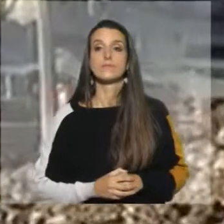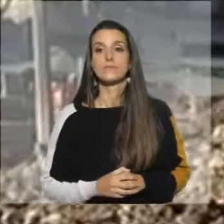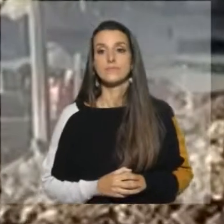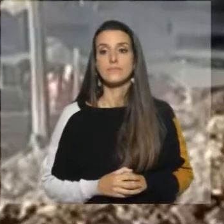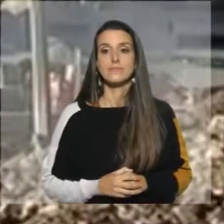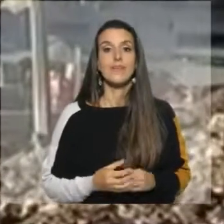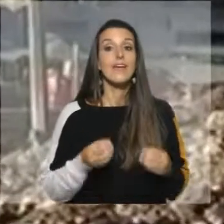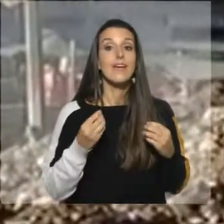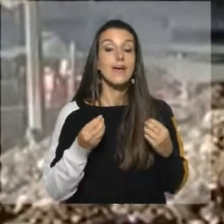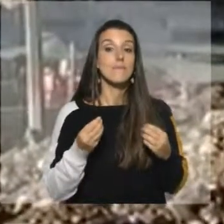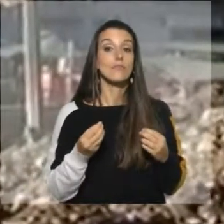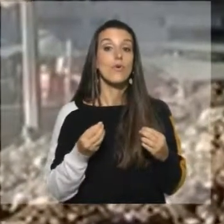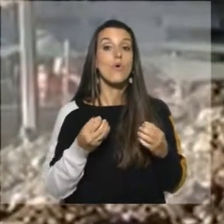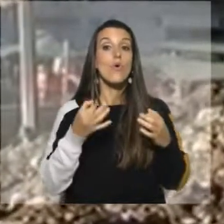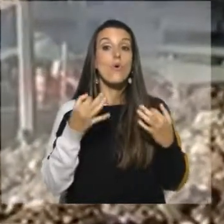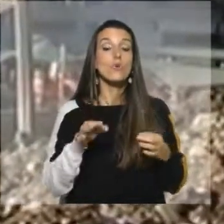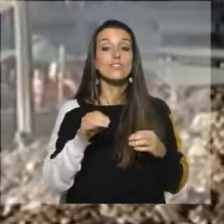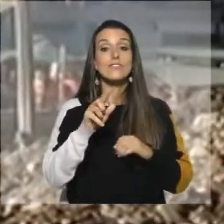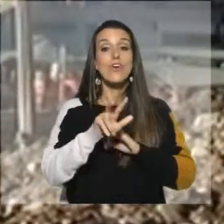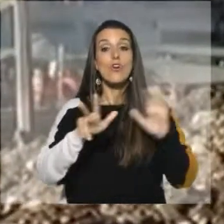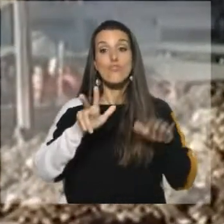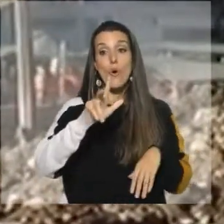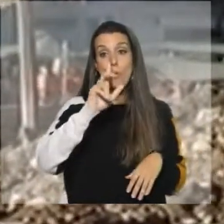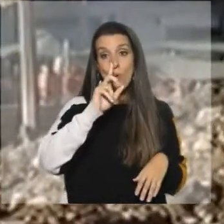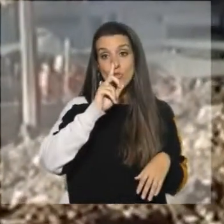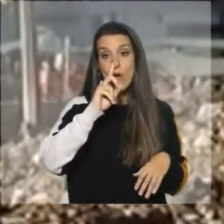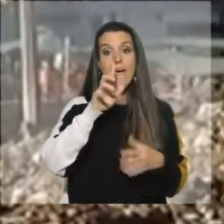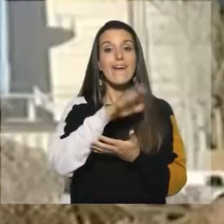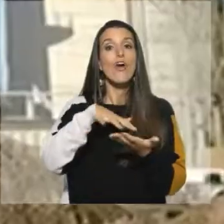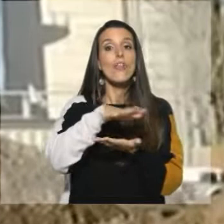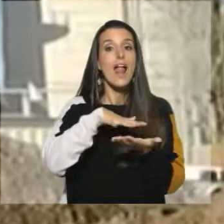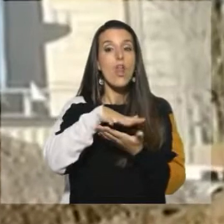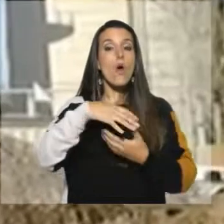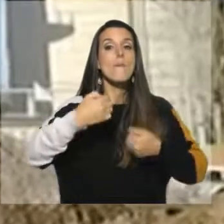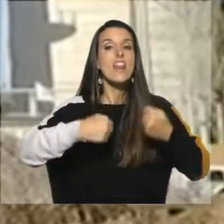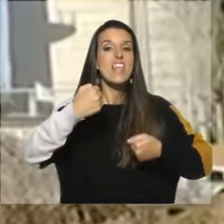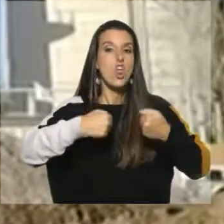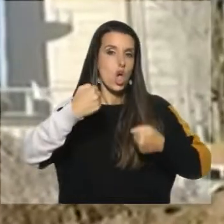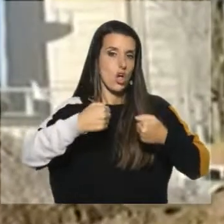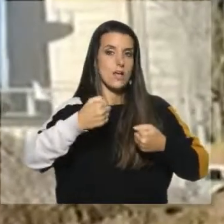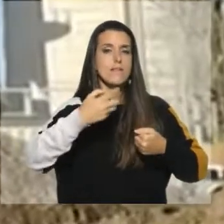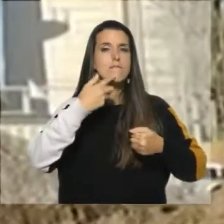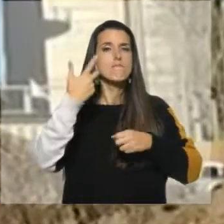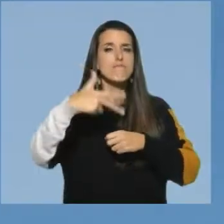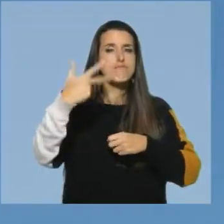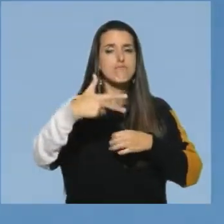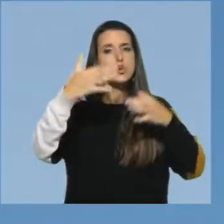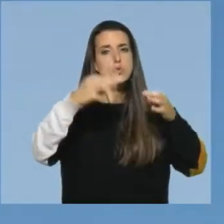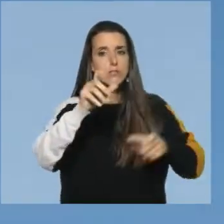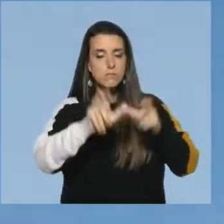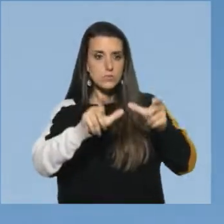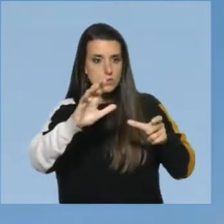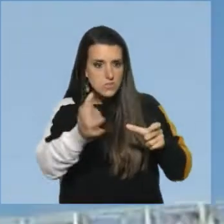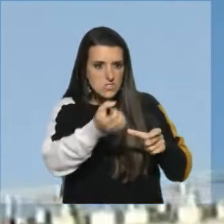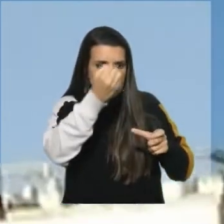el hecho fue detectado a principios de junio en el molino de pasta de la instalación cementera cuando durante una jornada de mantenimiento los operarios encontraron